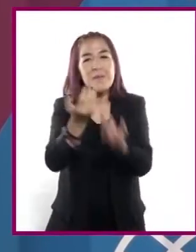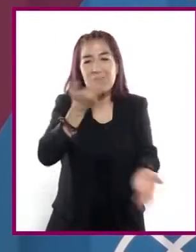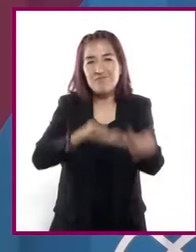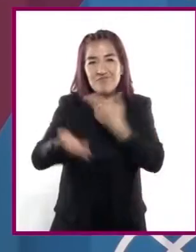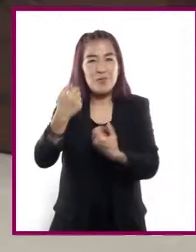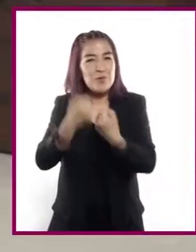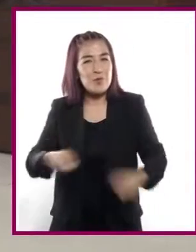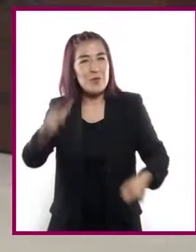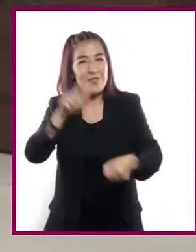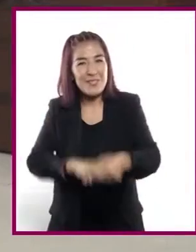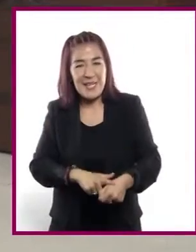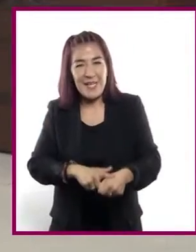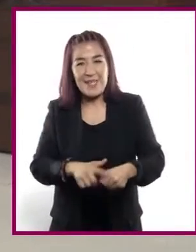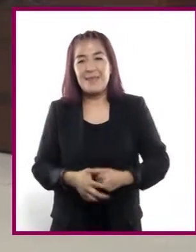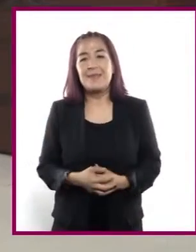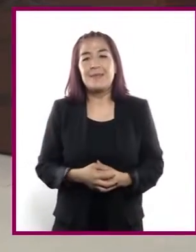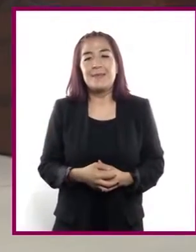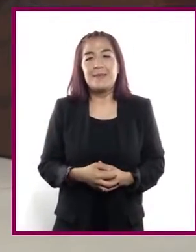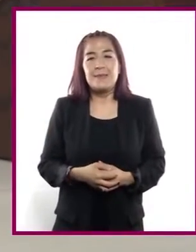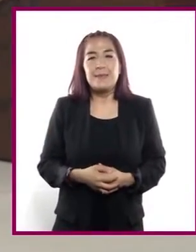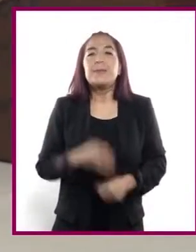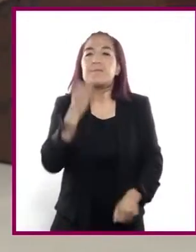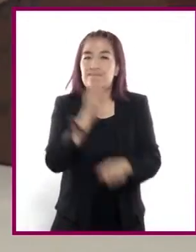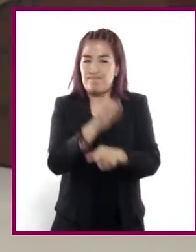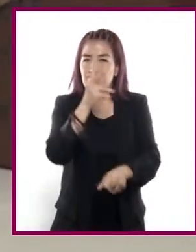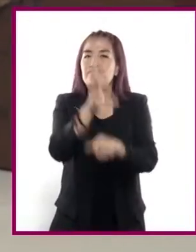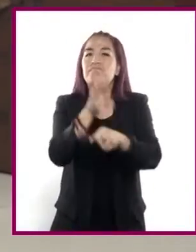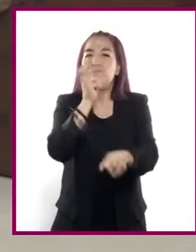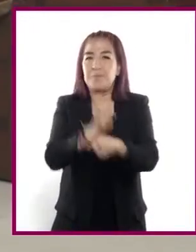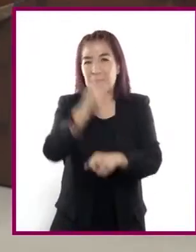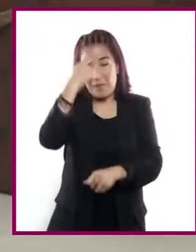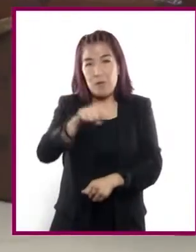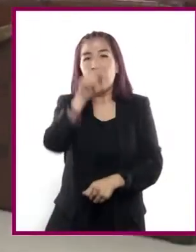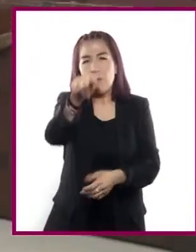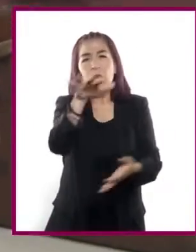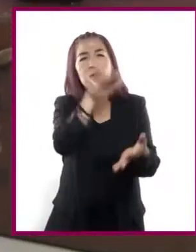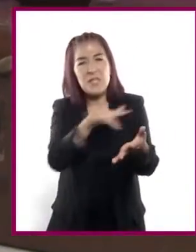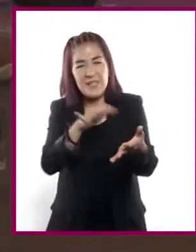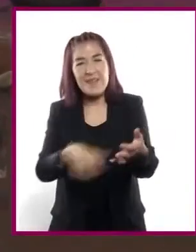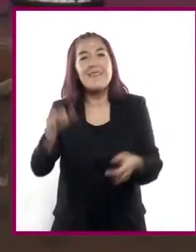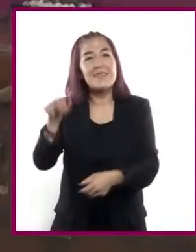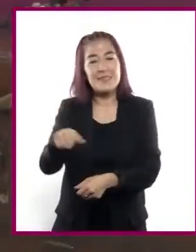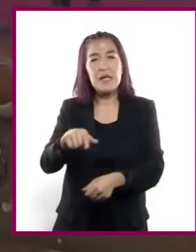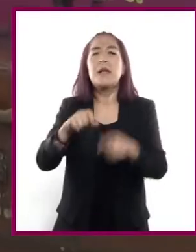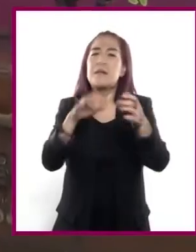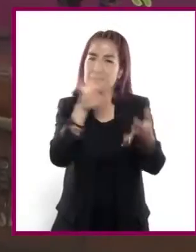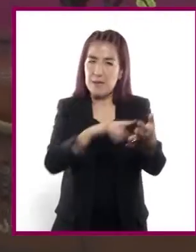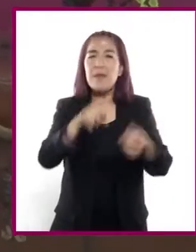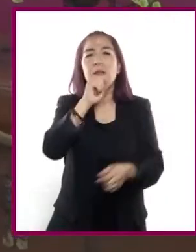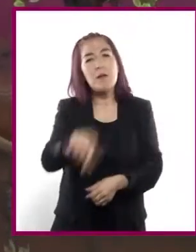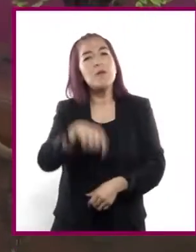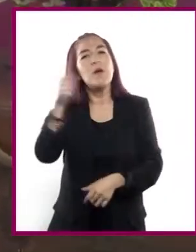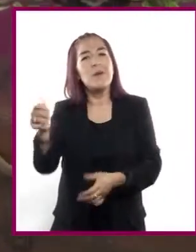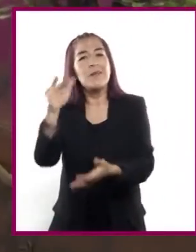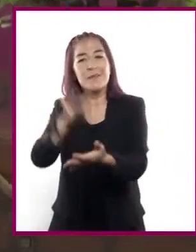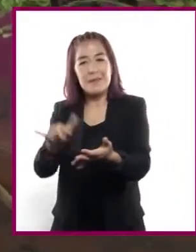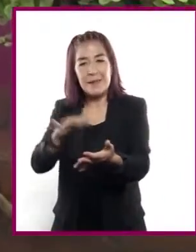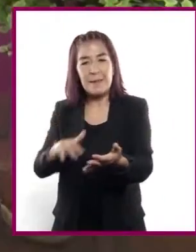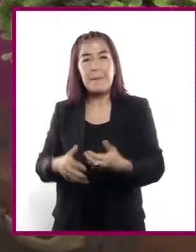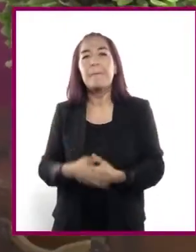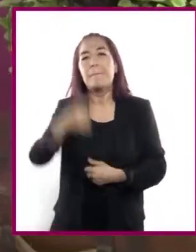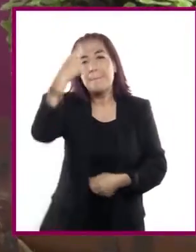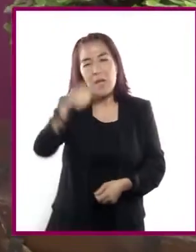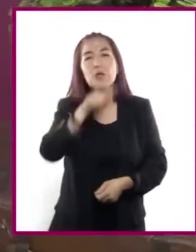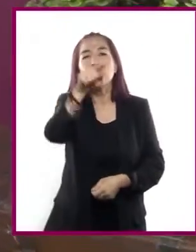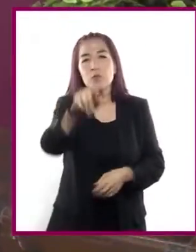interacción social. Les invito a que lean este y otros géneros de la literatura